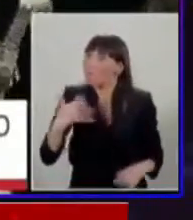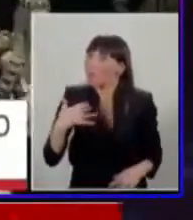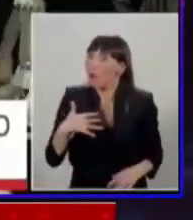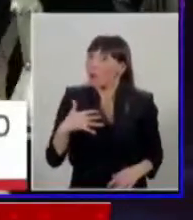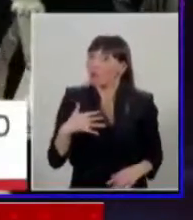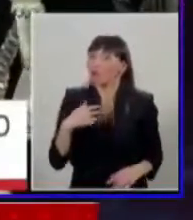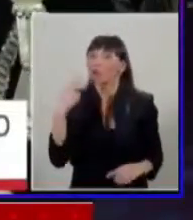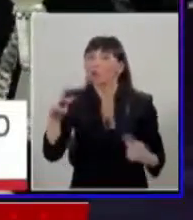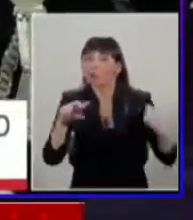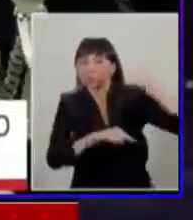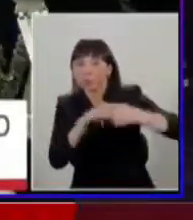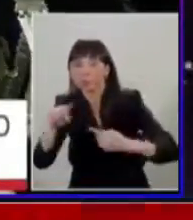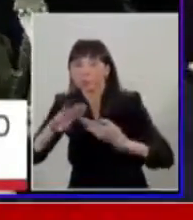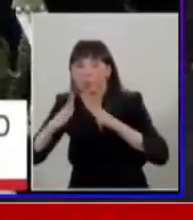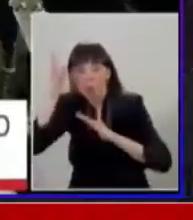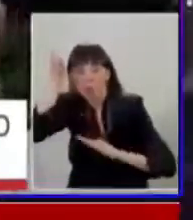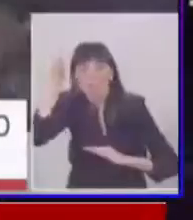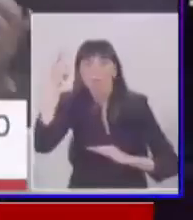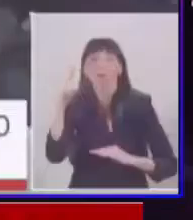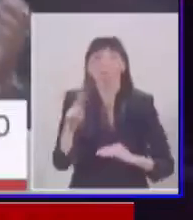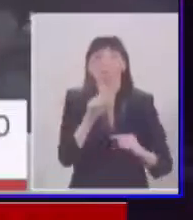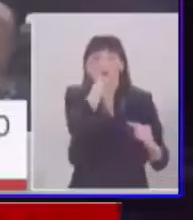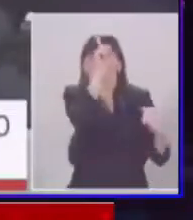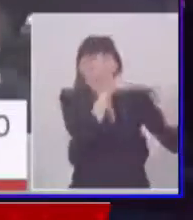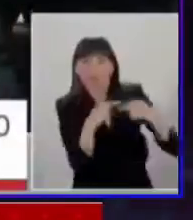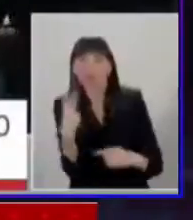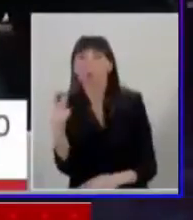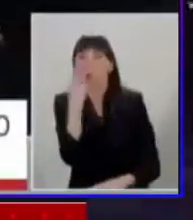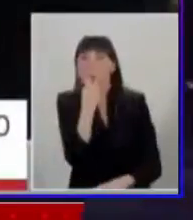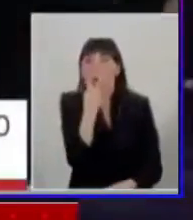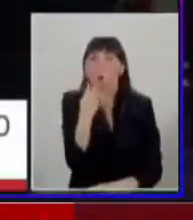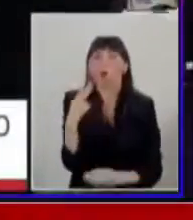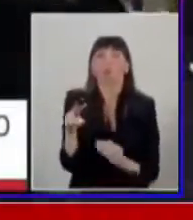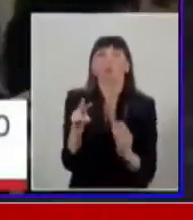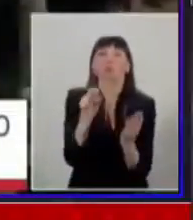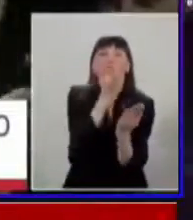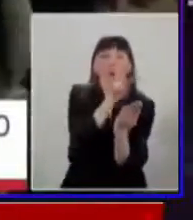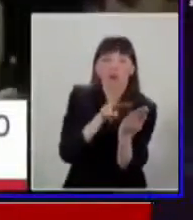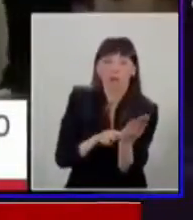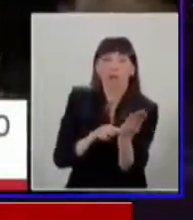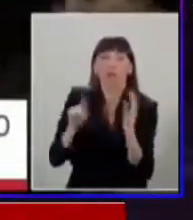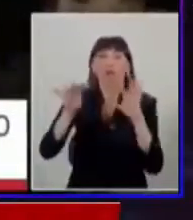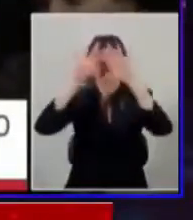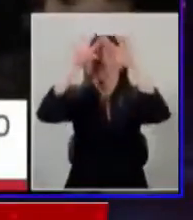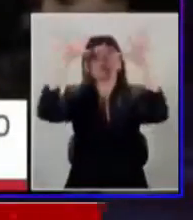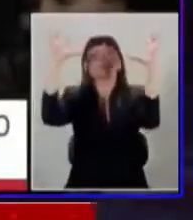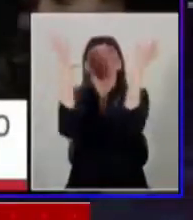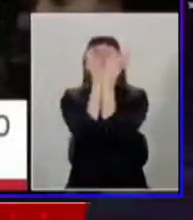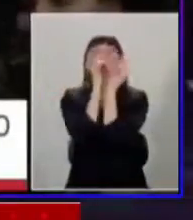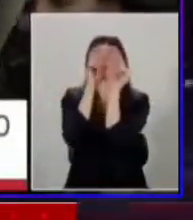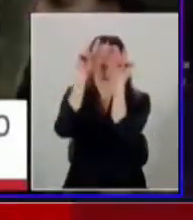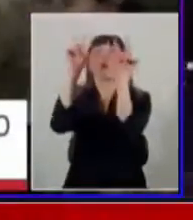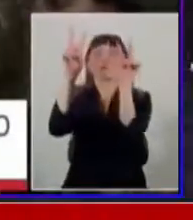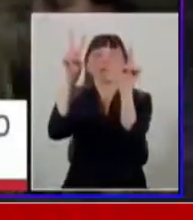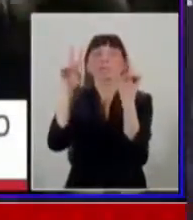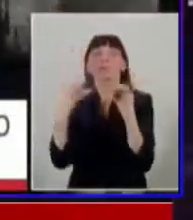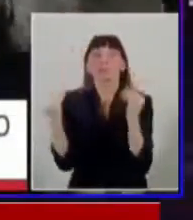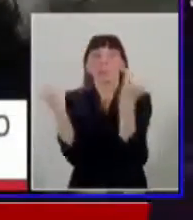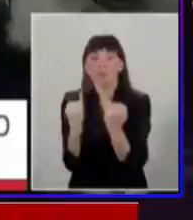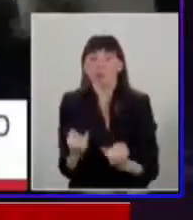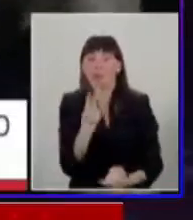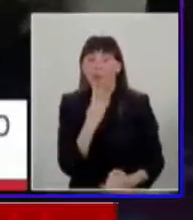conectividad en todo el país también se habló de proyectos para mejorar el tema del combate delincuencia y suma y